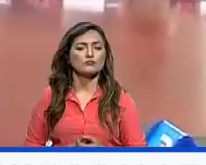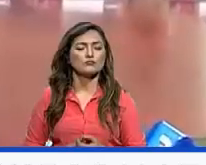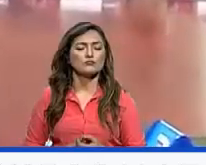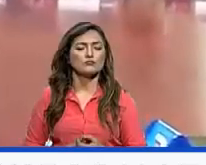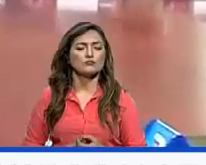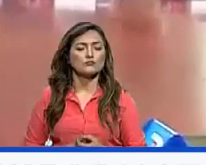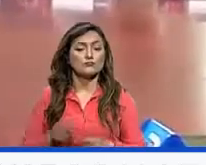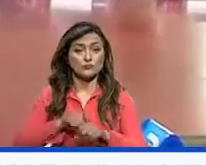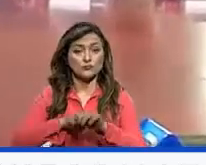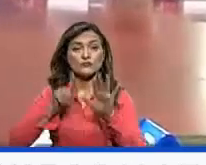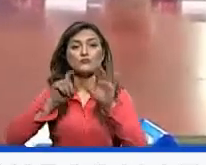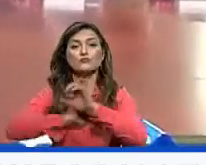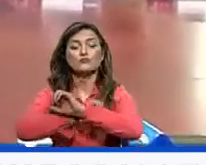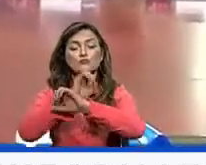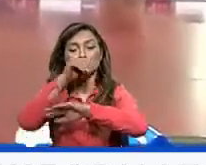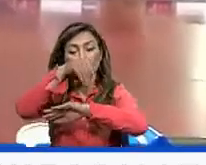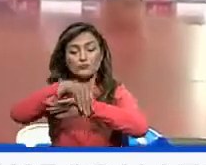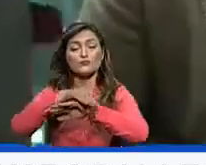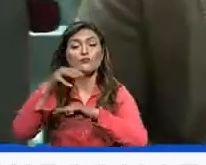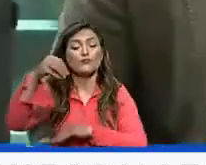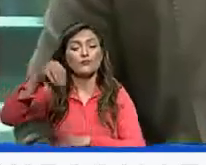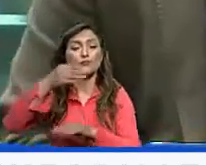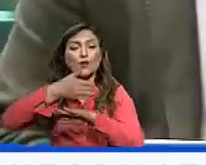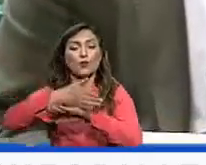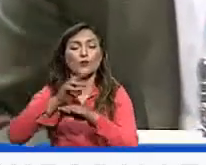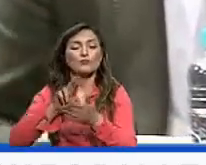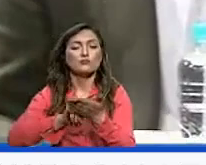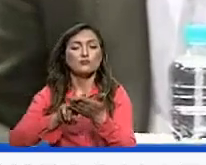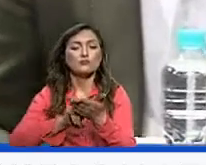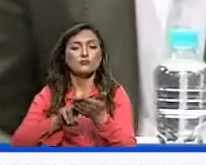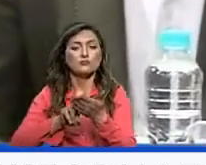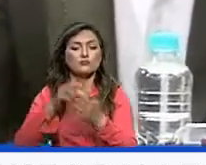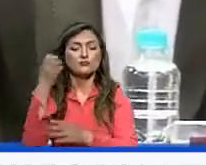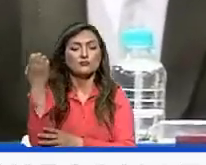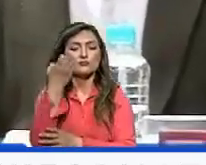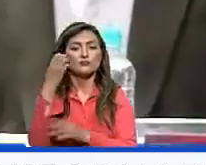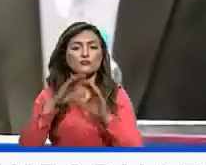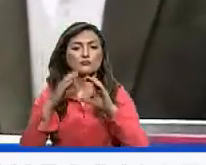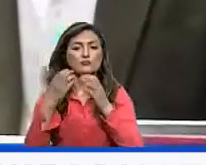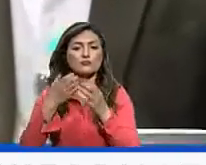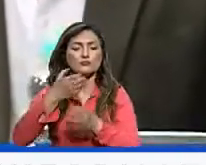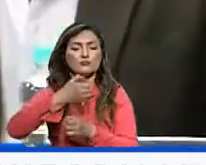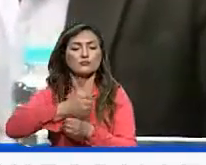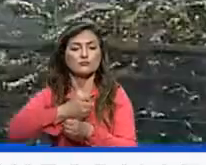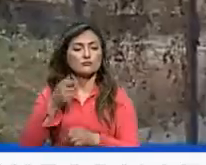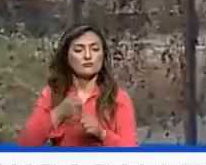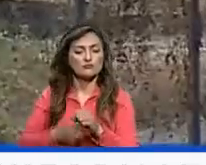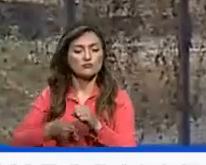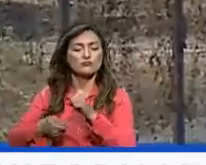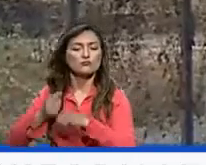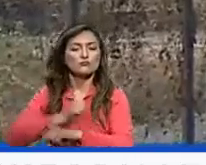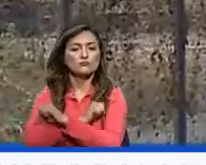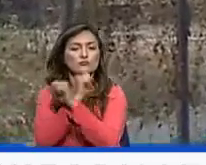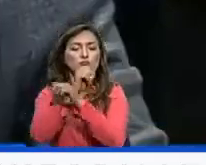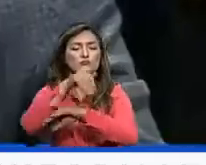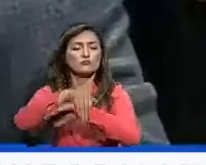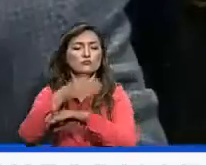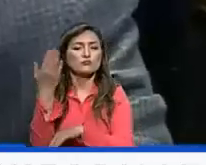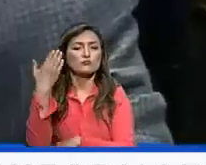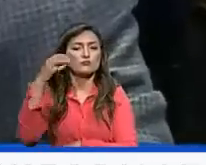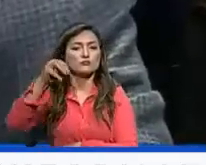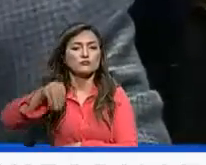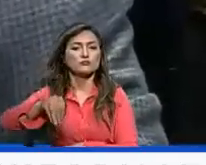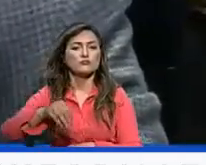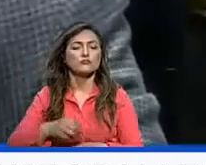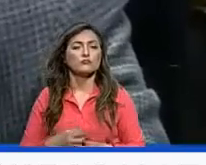116 ascienden los reos asesinados tras la masacre registrada en la penitenciaría del Litoral. Al respecto, el presidente de la República, Guillermo